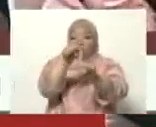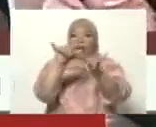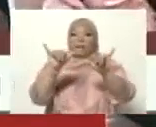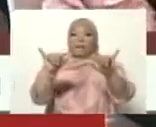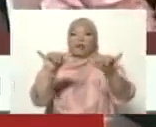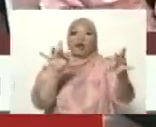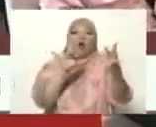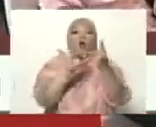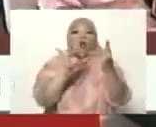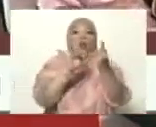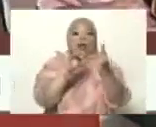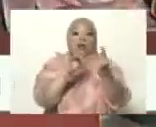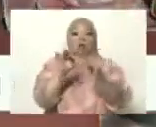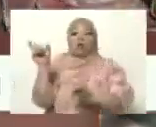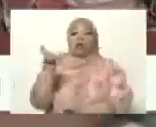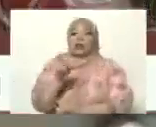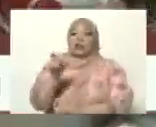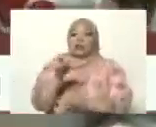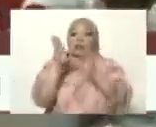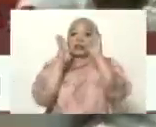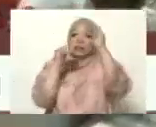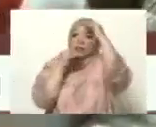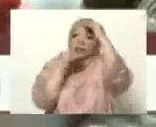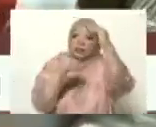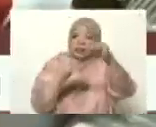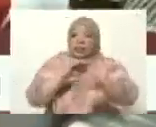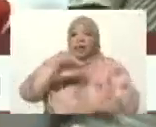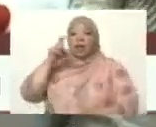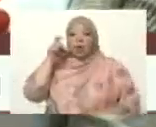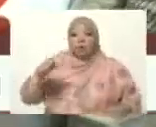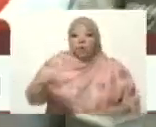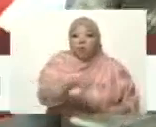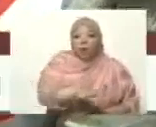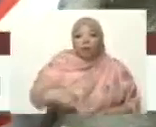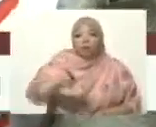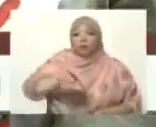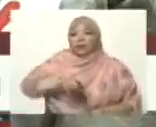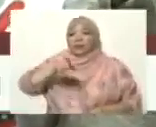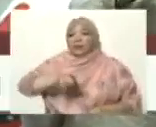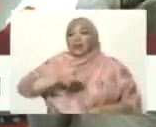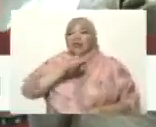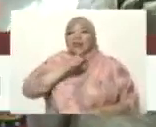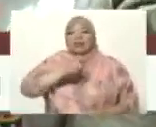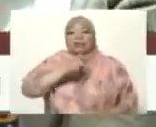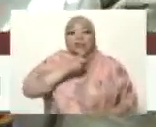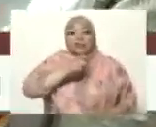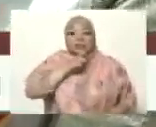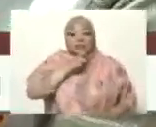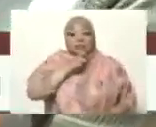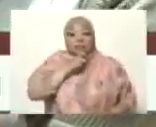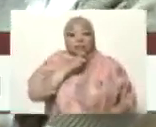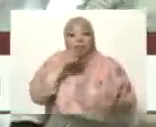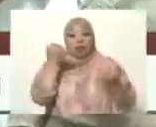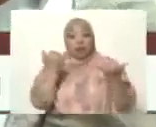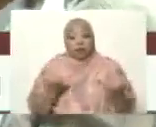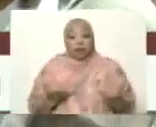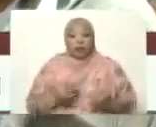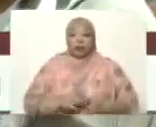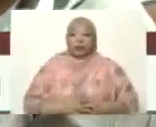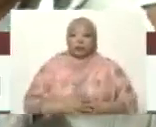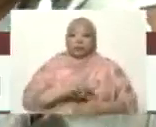permanente para atender las necesidades de nuestro pueblo más sentidas. Así que hoy con estas bricomiles, Yelixe, a